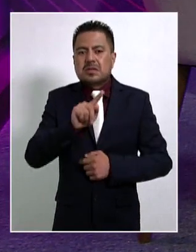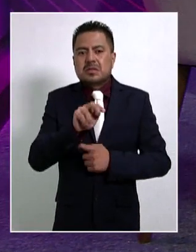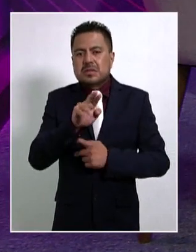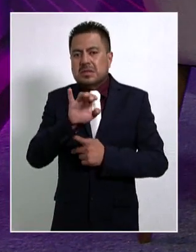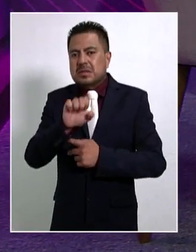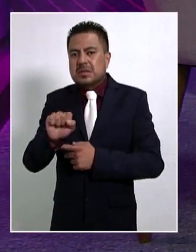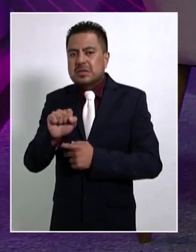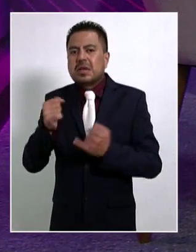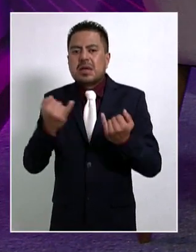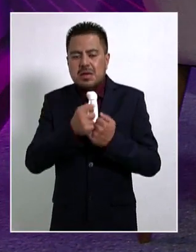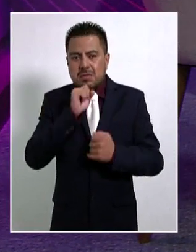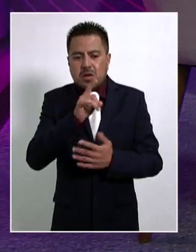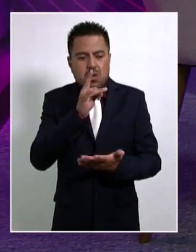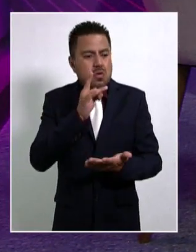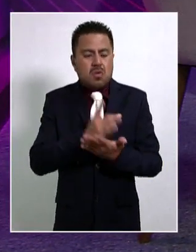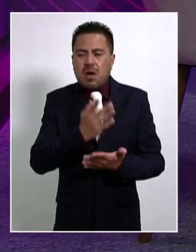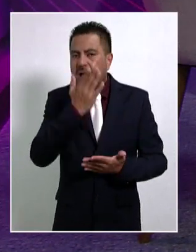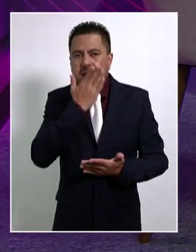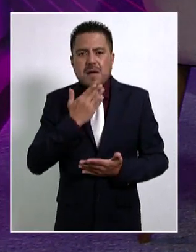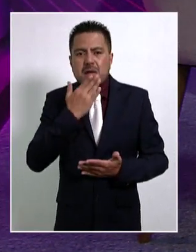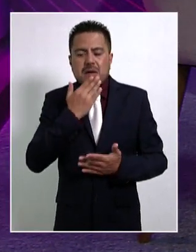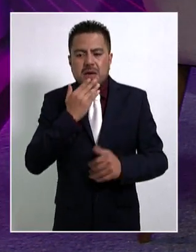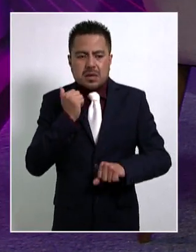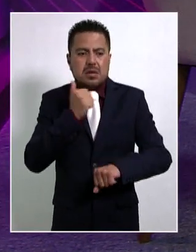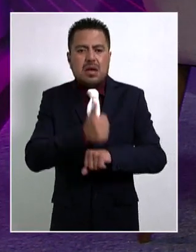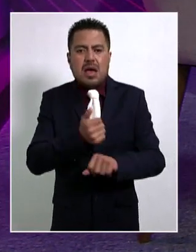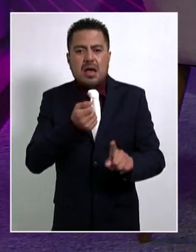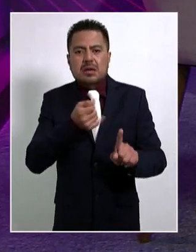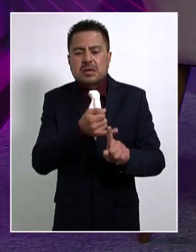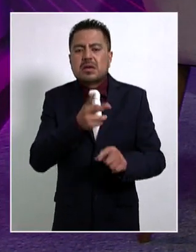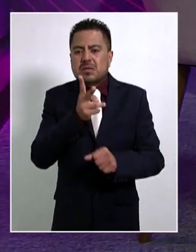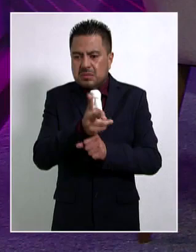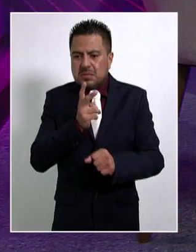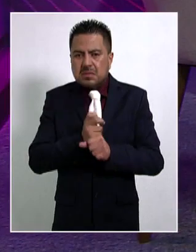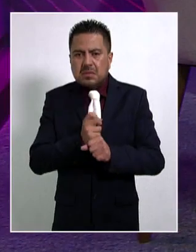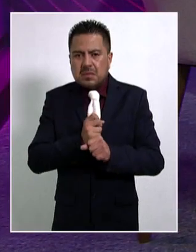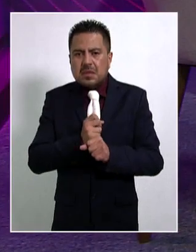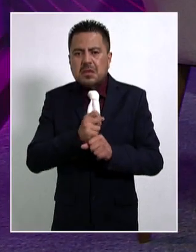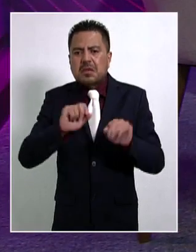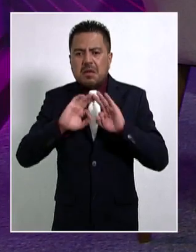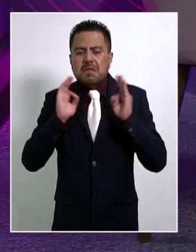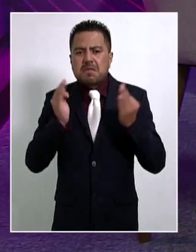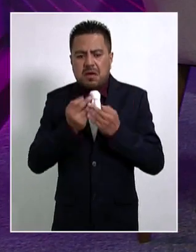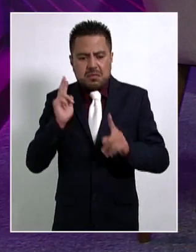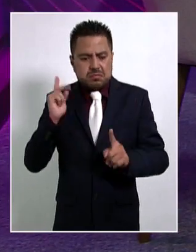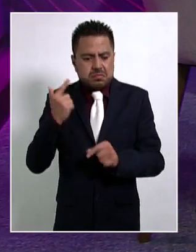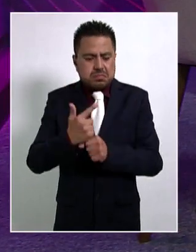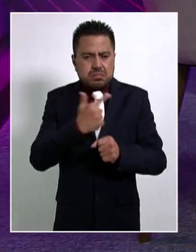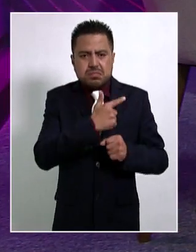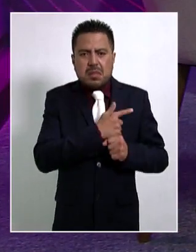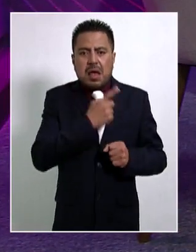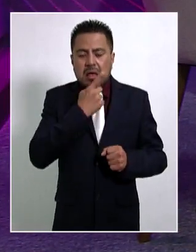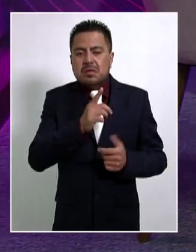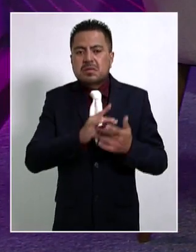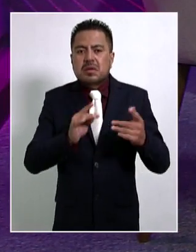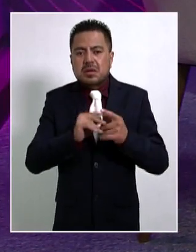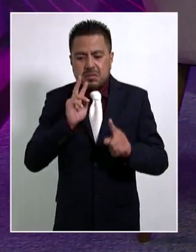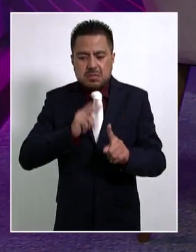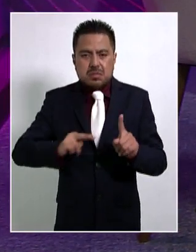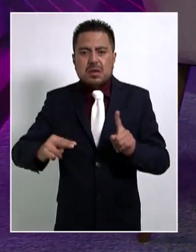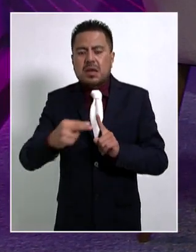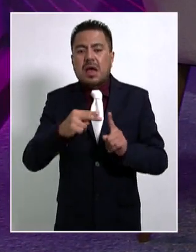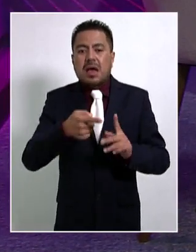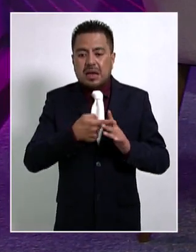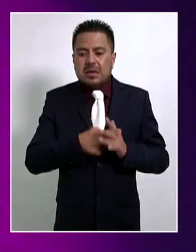que también no solamente lo coloca así, sino nos invita a mirarlo de forma interseccional. Es decir, que mirar que